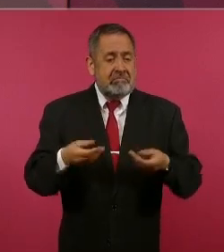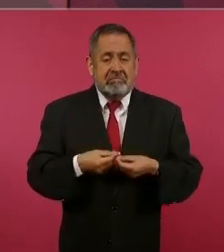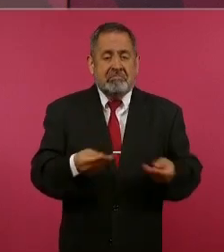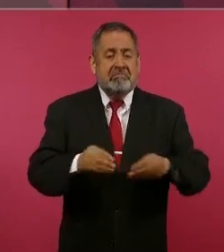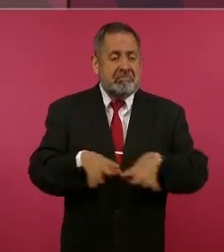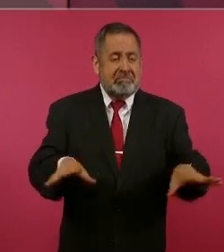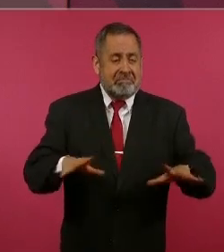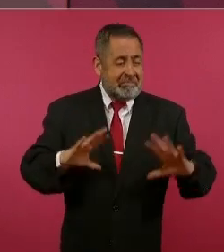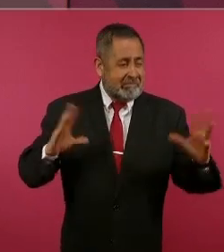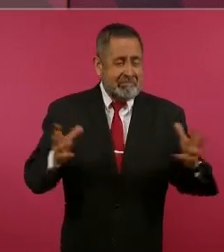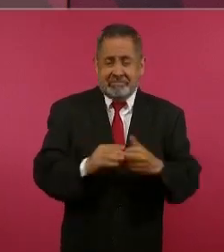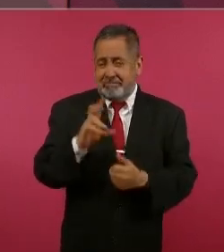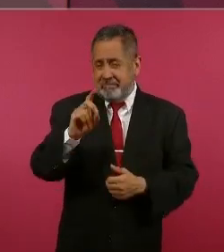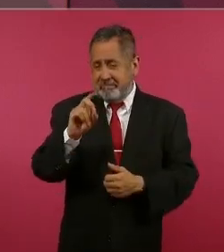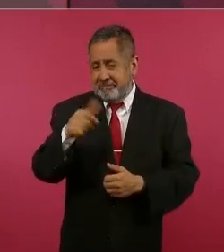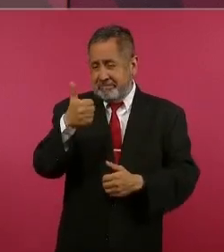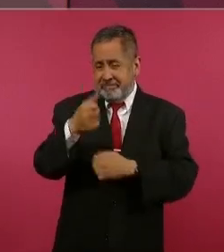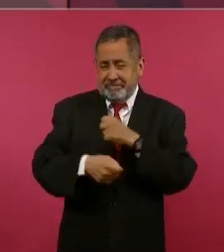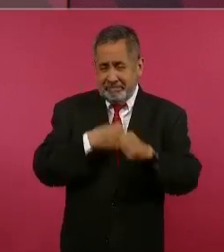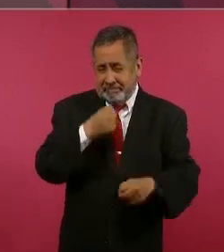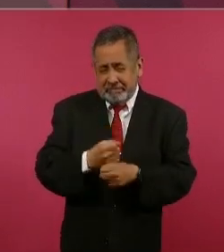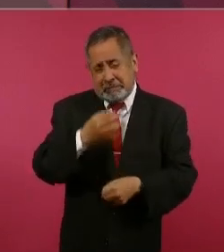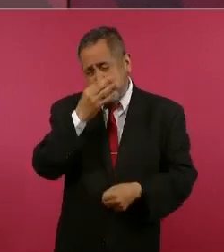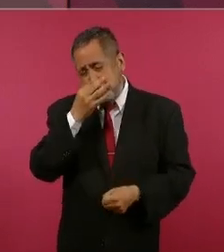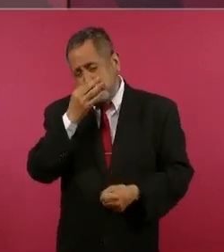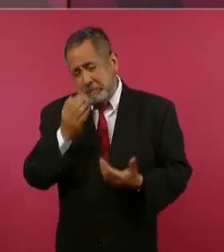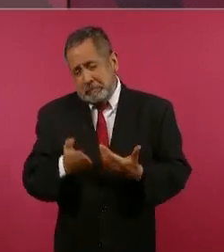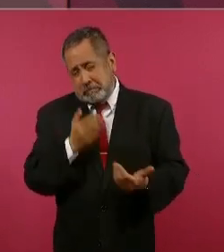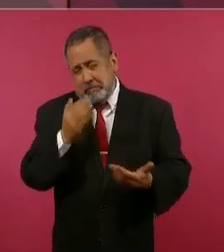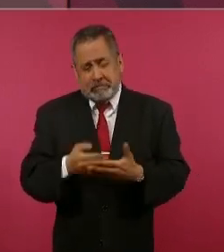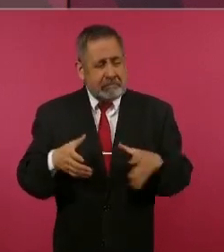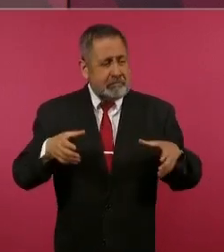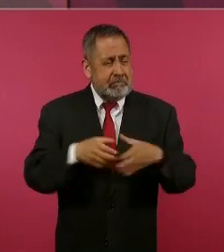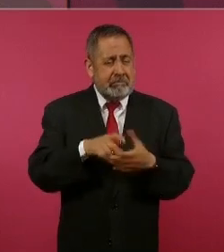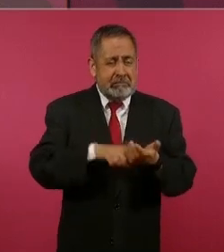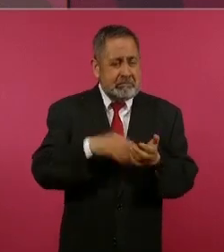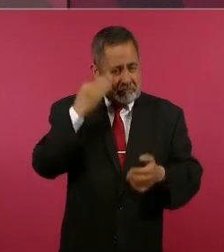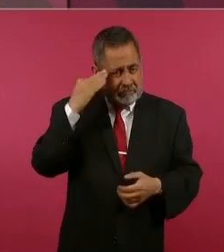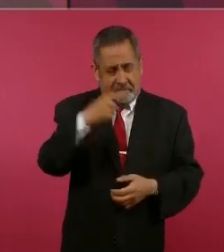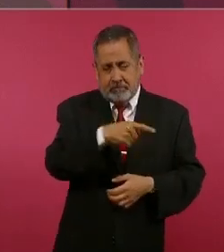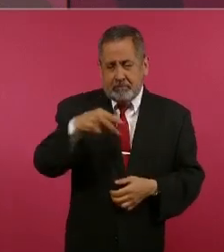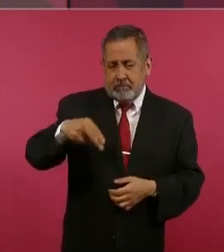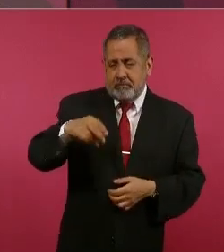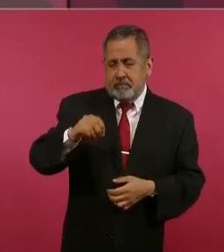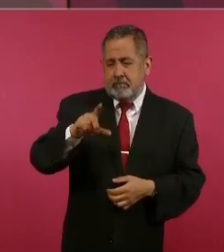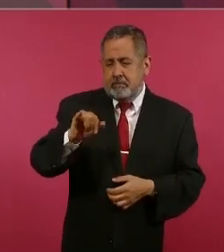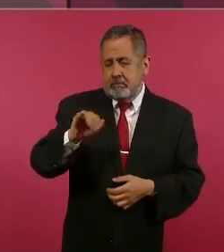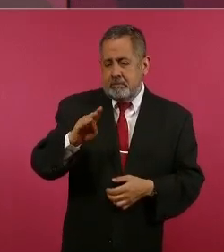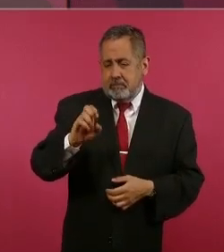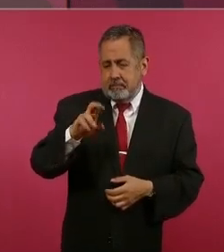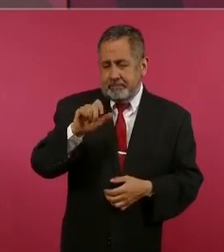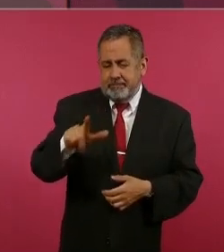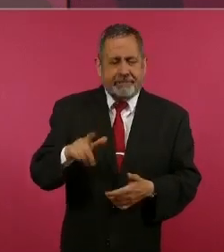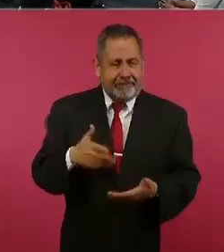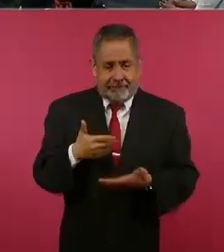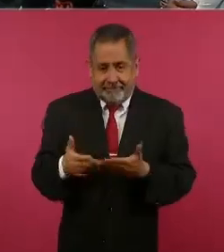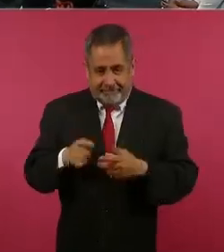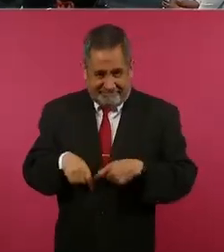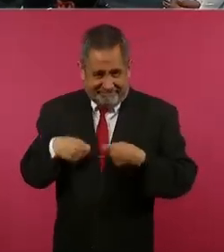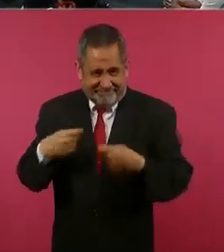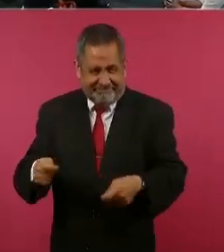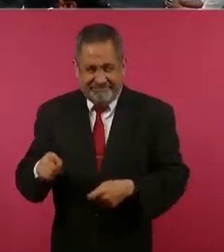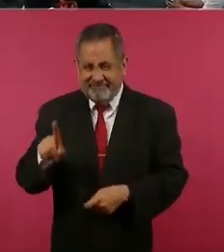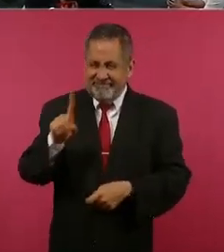En 36 años de neoliberalismo. Y nosotros vamos a entregar más